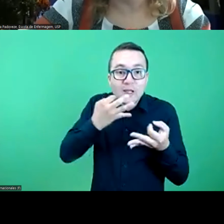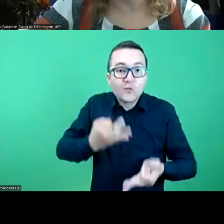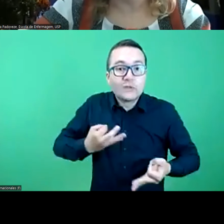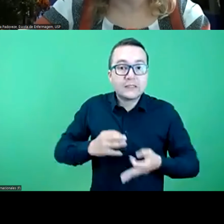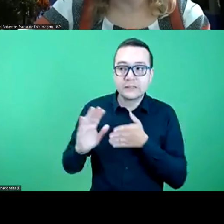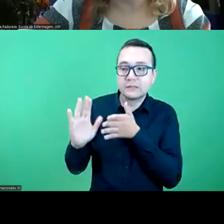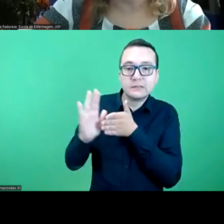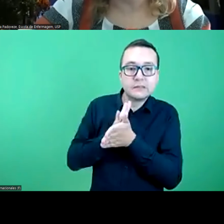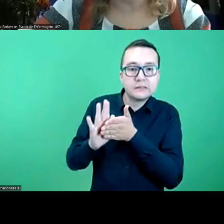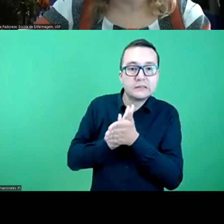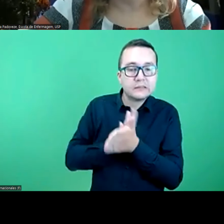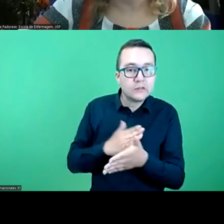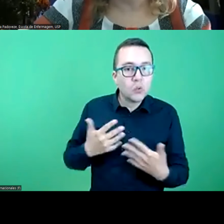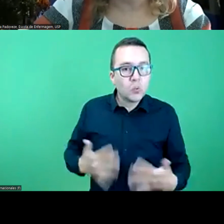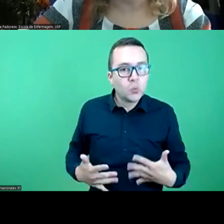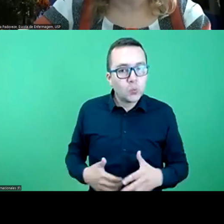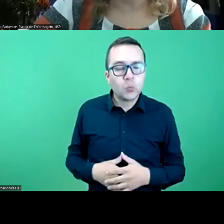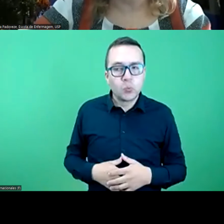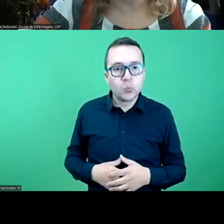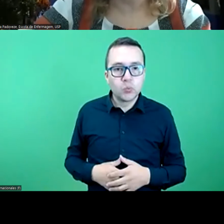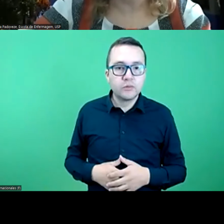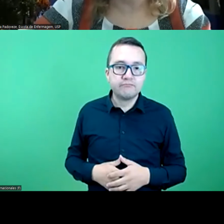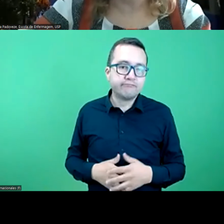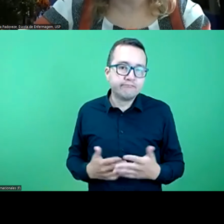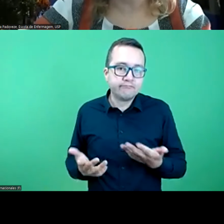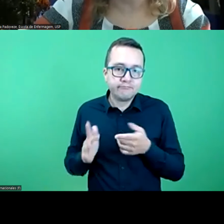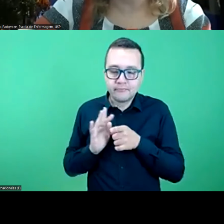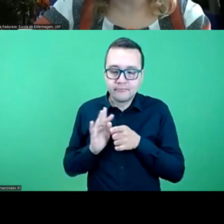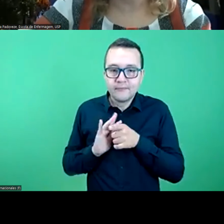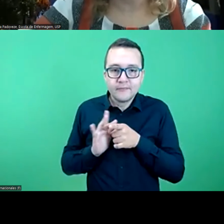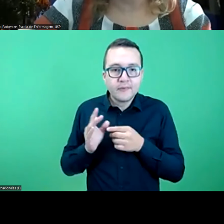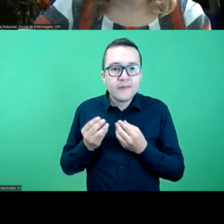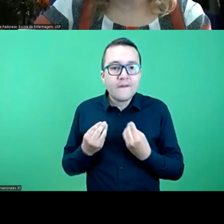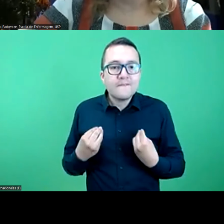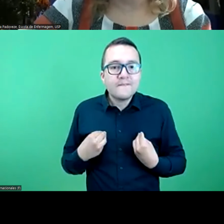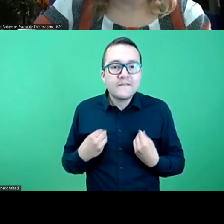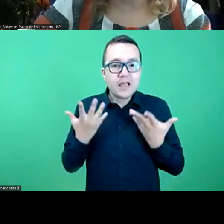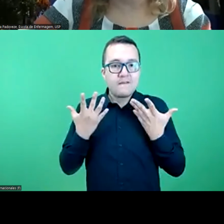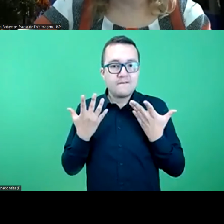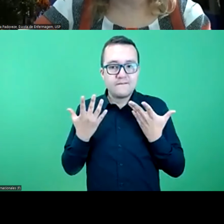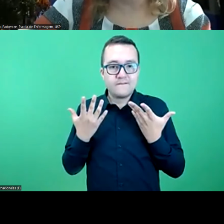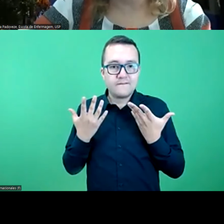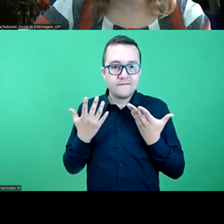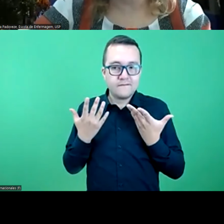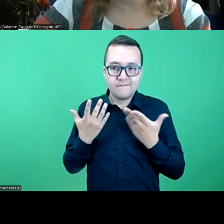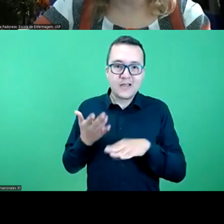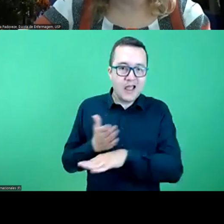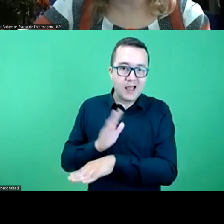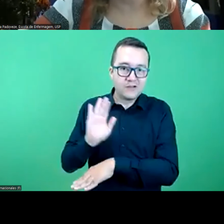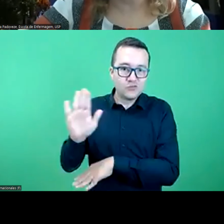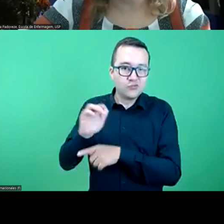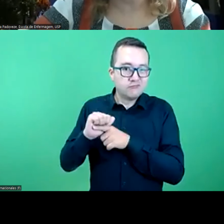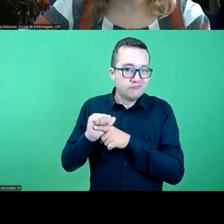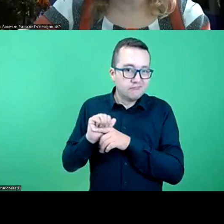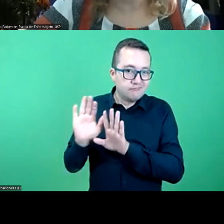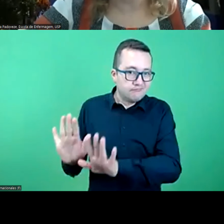casos desde una perspectiva más vinculada con el conocimiento